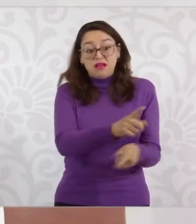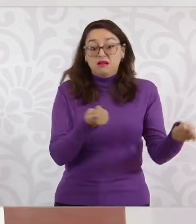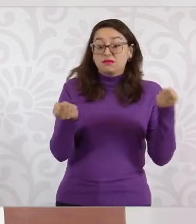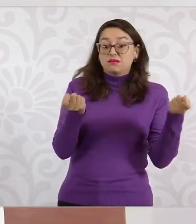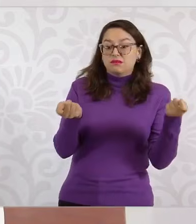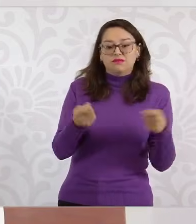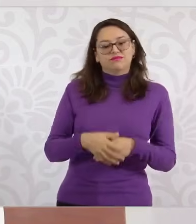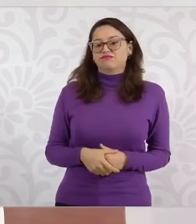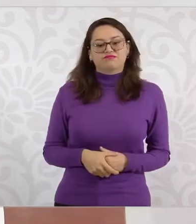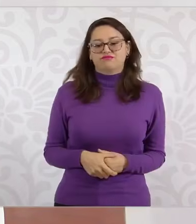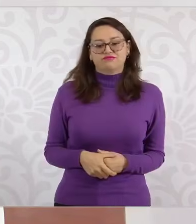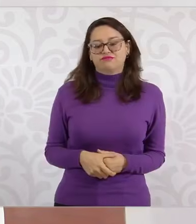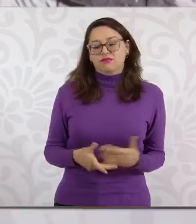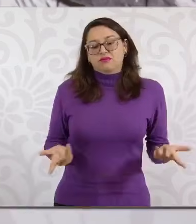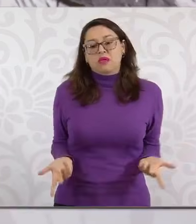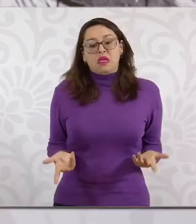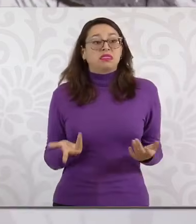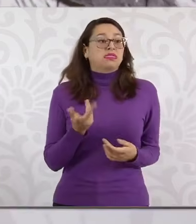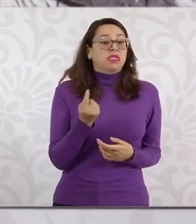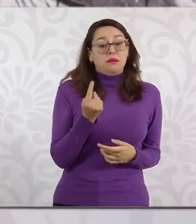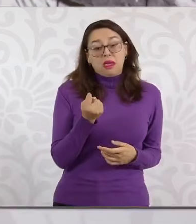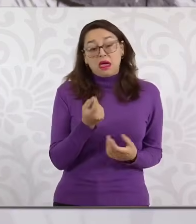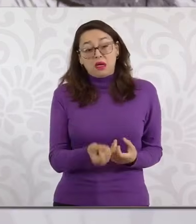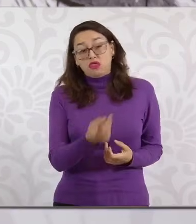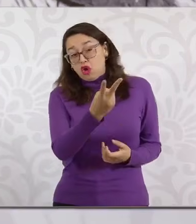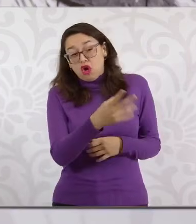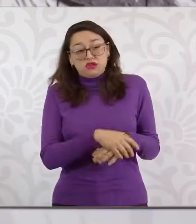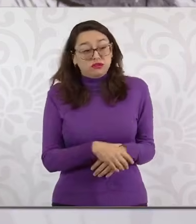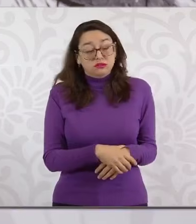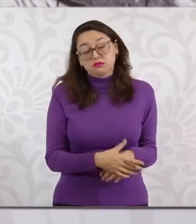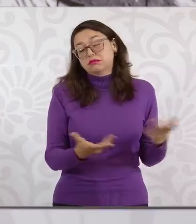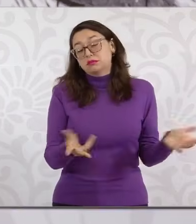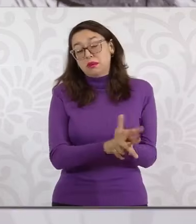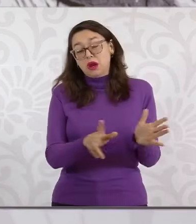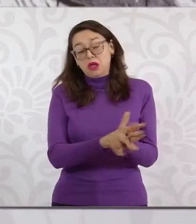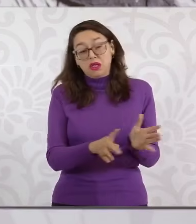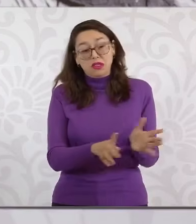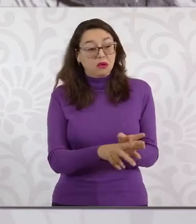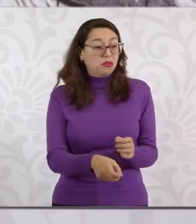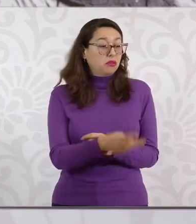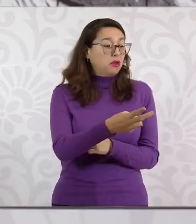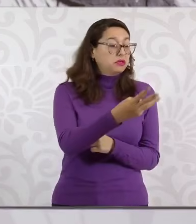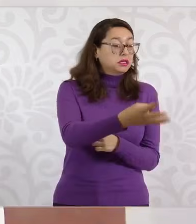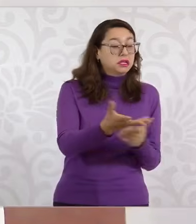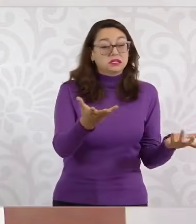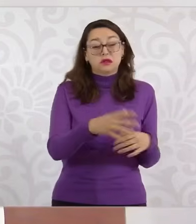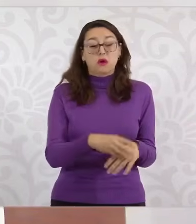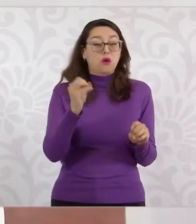unas cuantas televisoras o de unos cuantos periódicos o de unos cuantos radios comerciales.